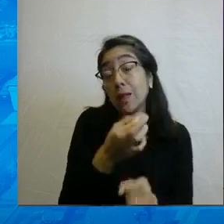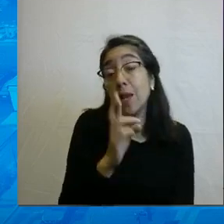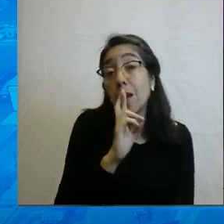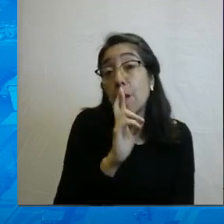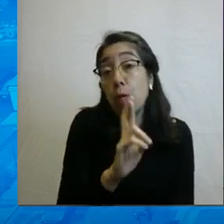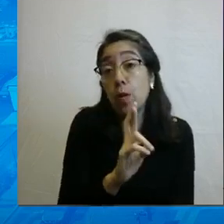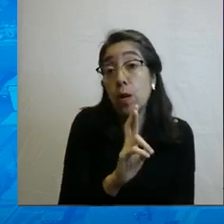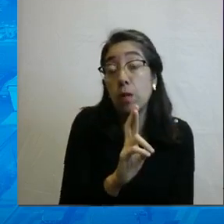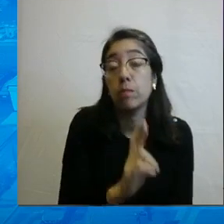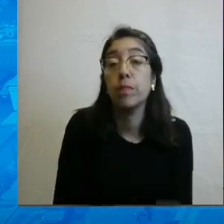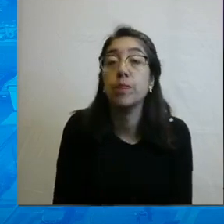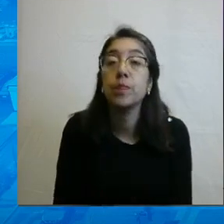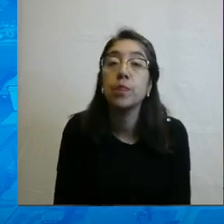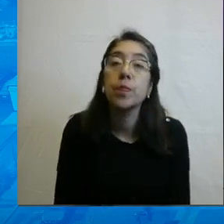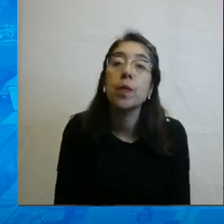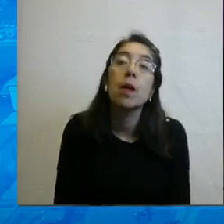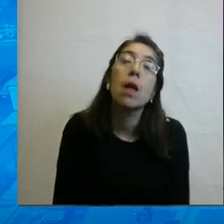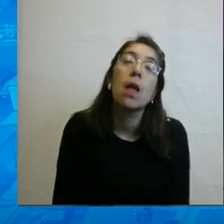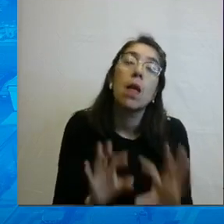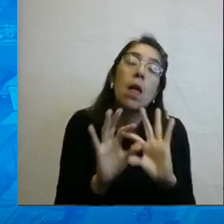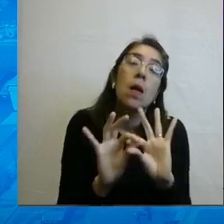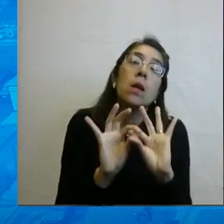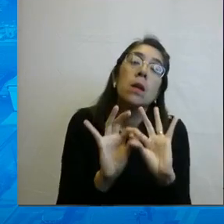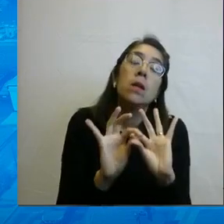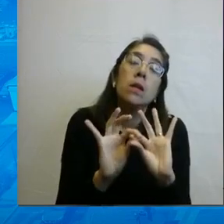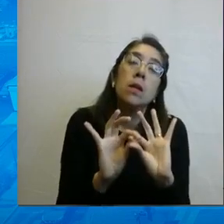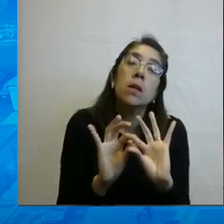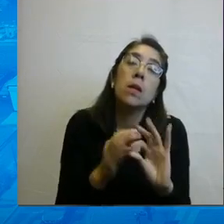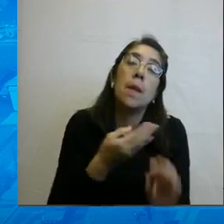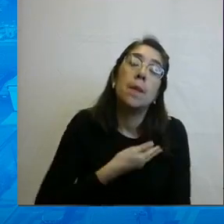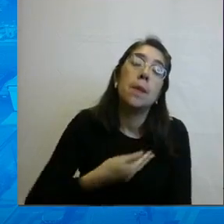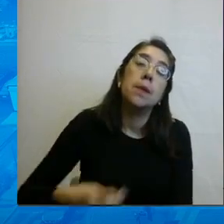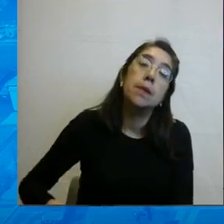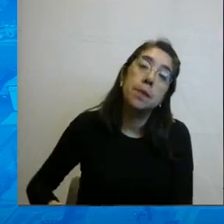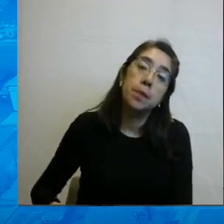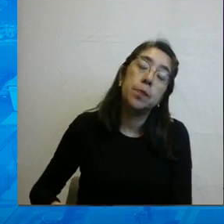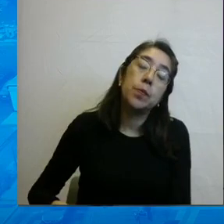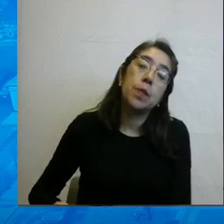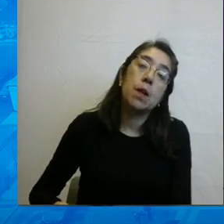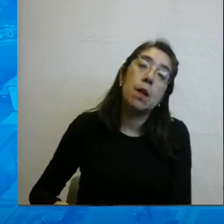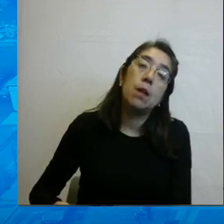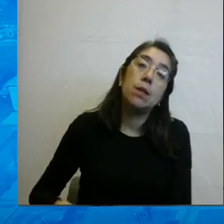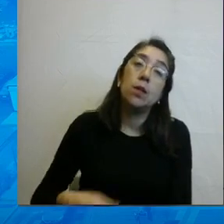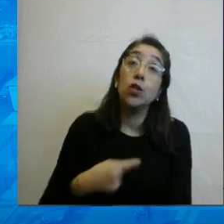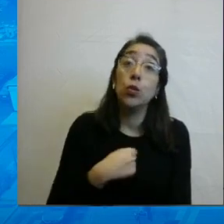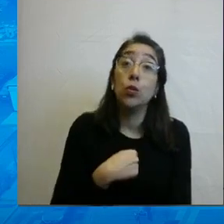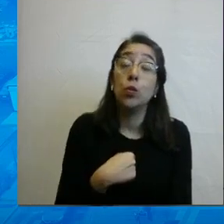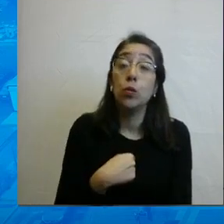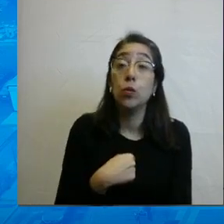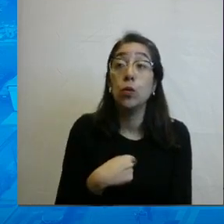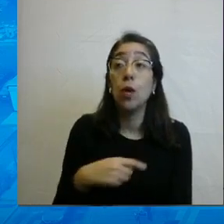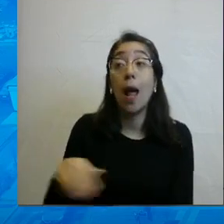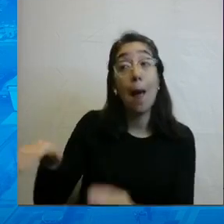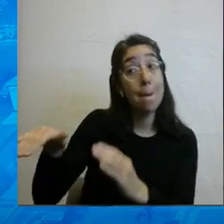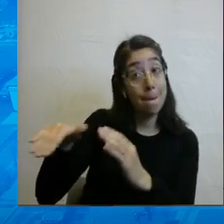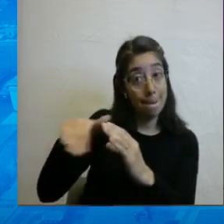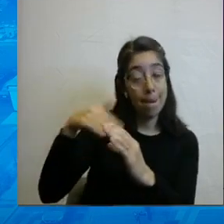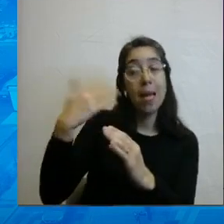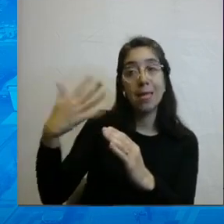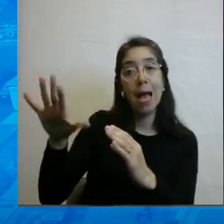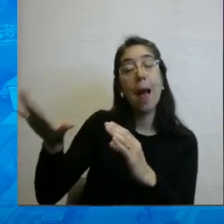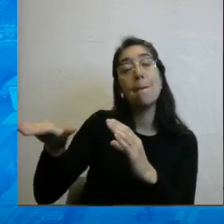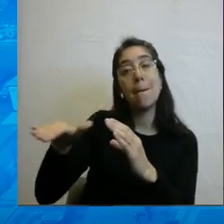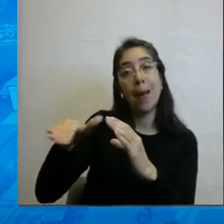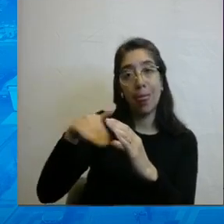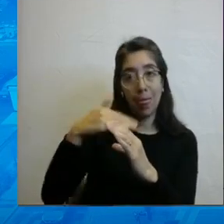anunciar. Gracias, presidente. Particularmente, la solicitud ya la ingresaron para este